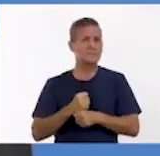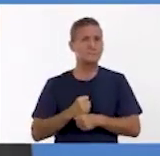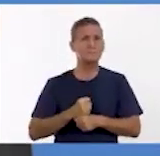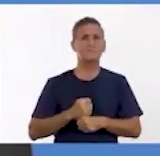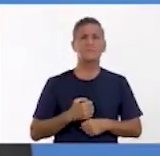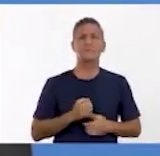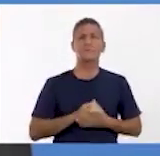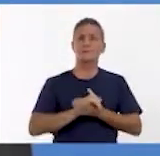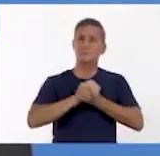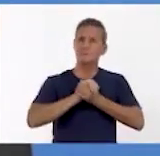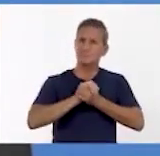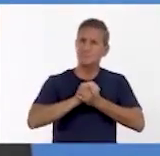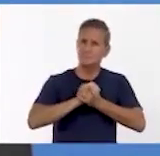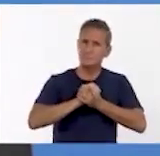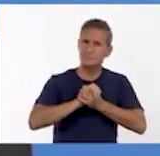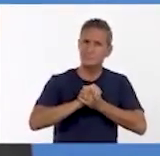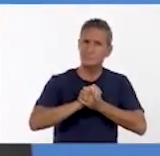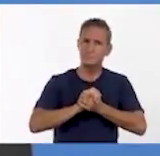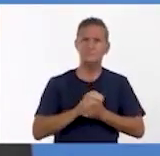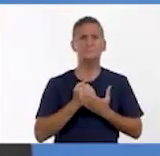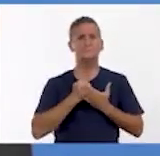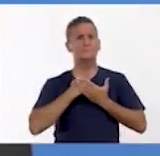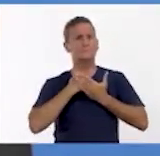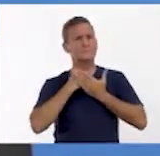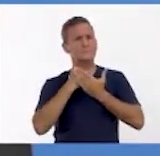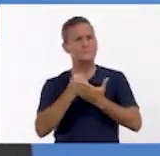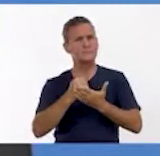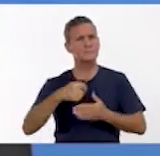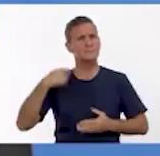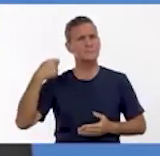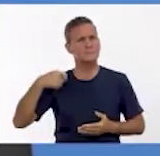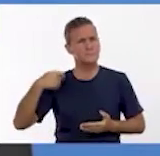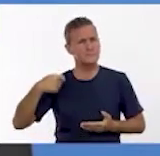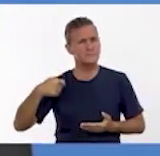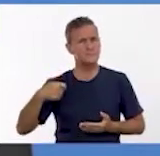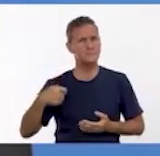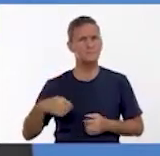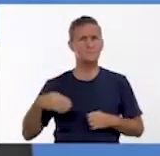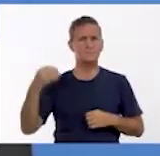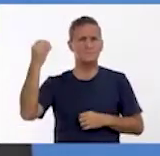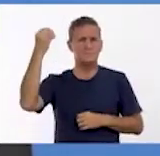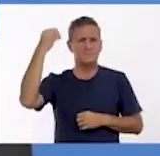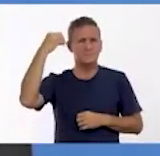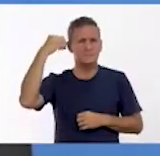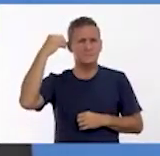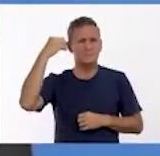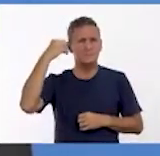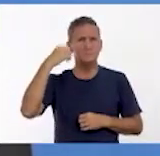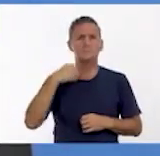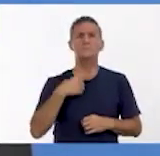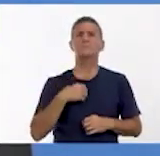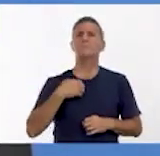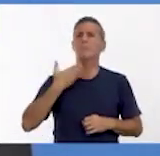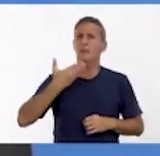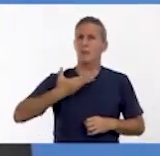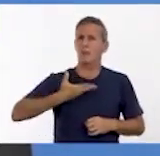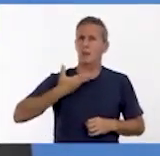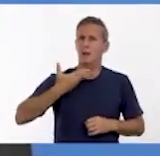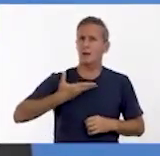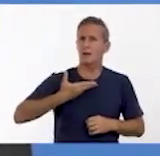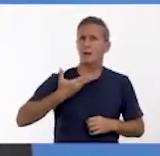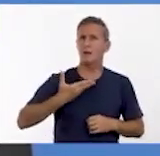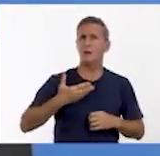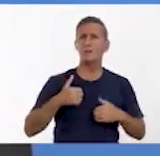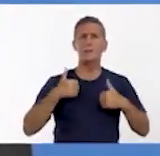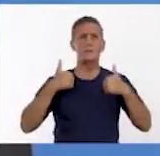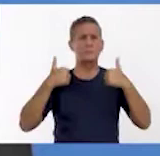para defender, para expresar su solidaridad, y debemos tenerlo en reconocimiento,